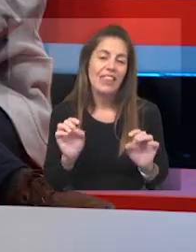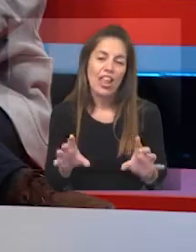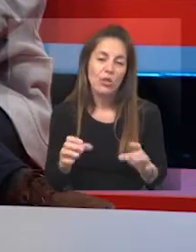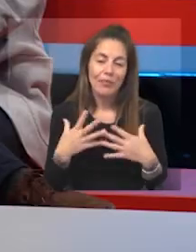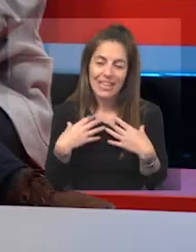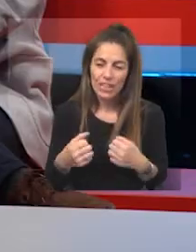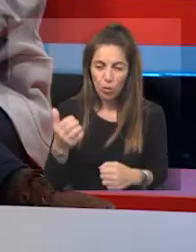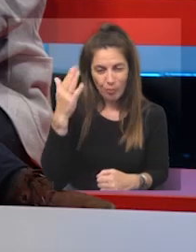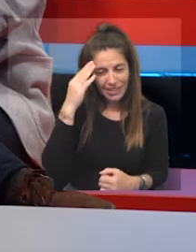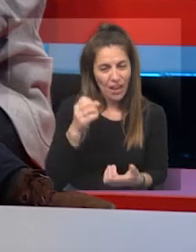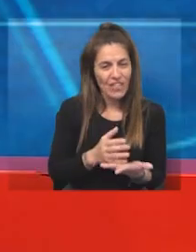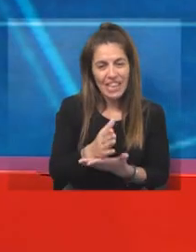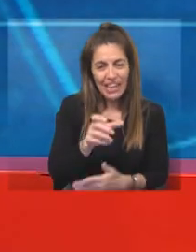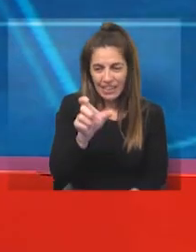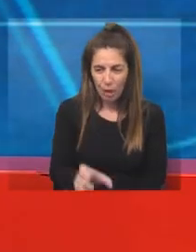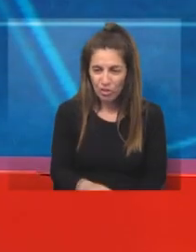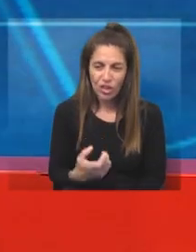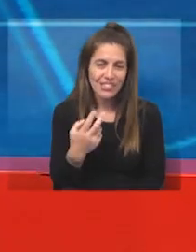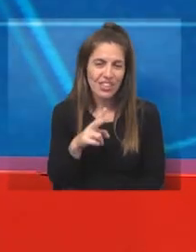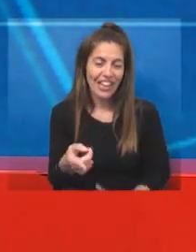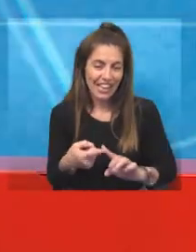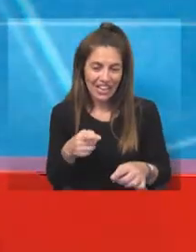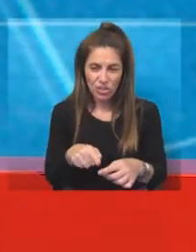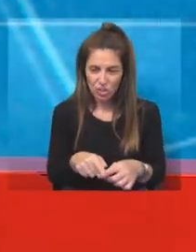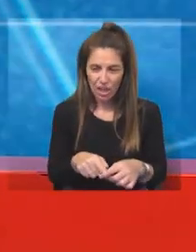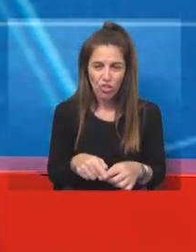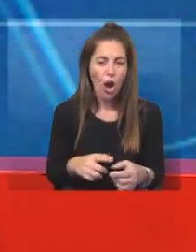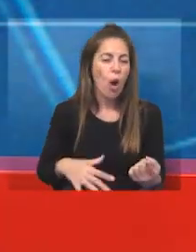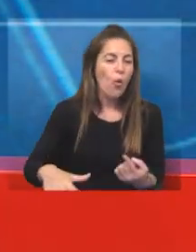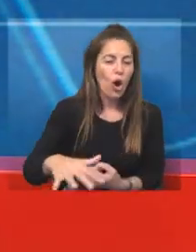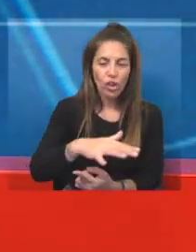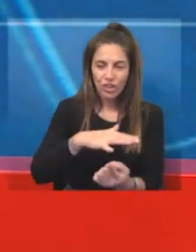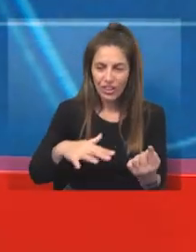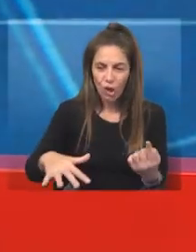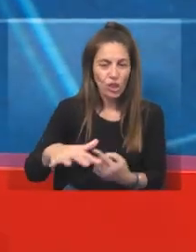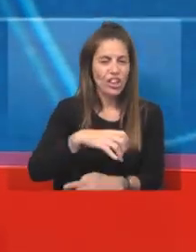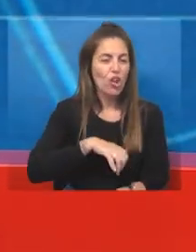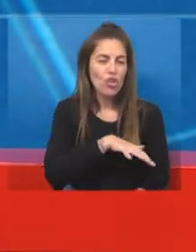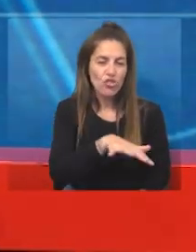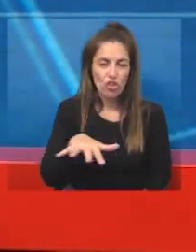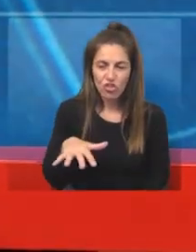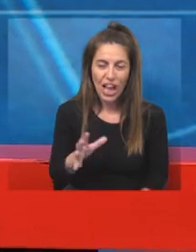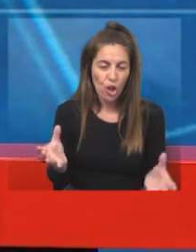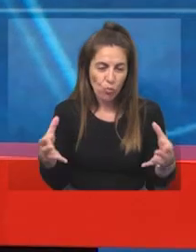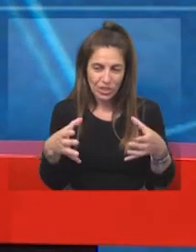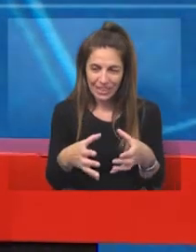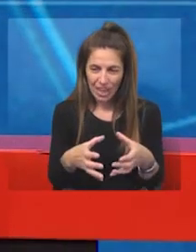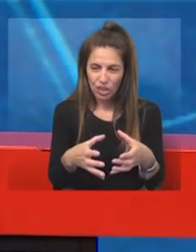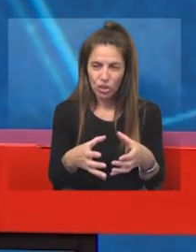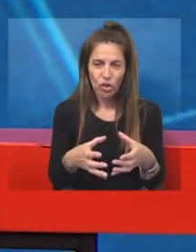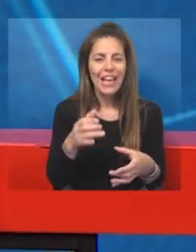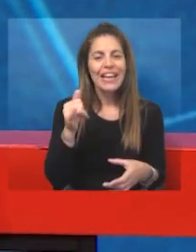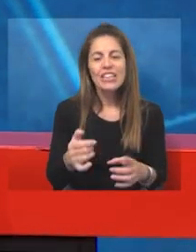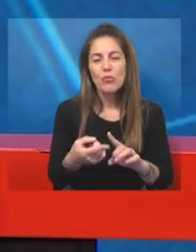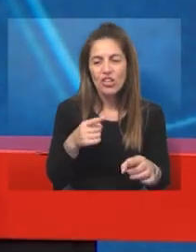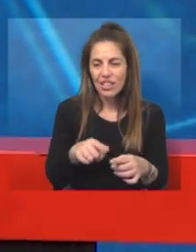Mental y bienestar de las personas se ve relacionado a un contexto no un contexto social comunitario eh Y tiene